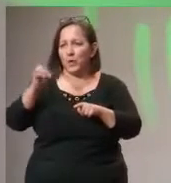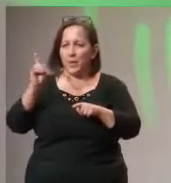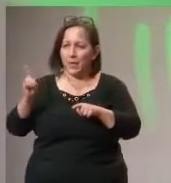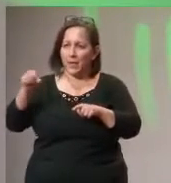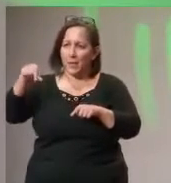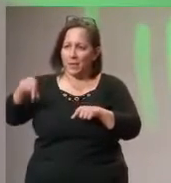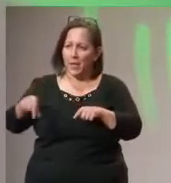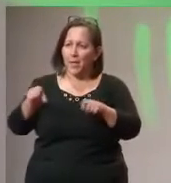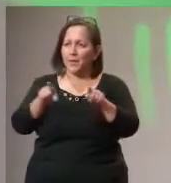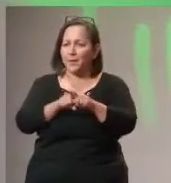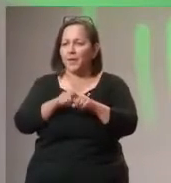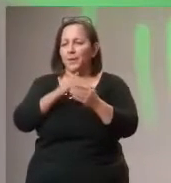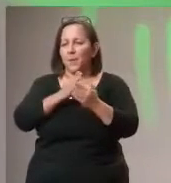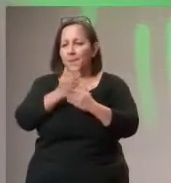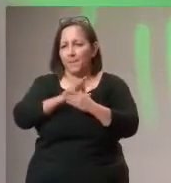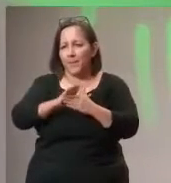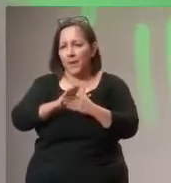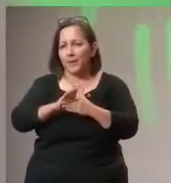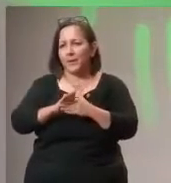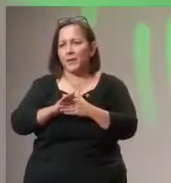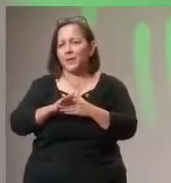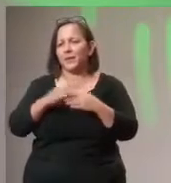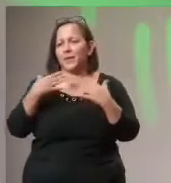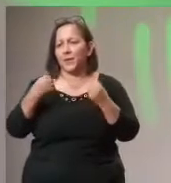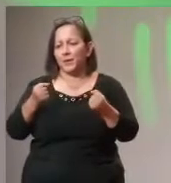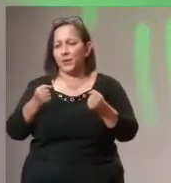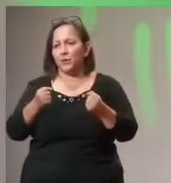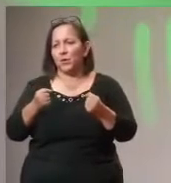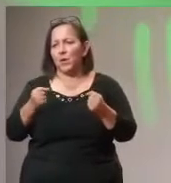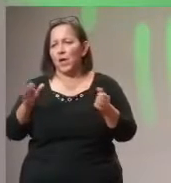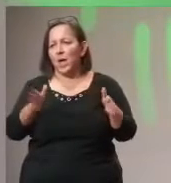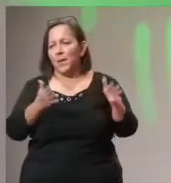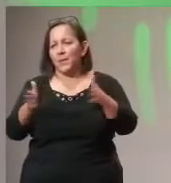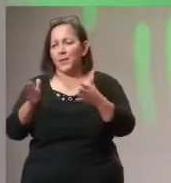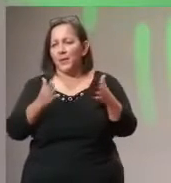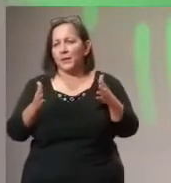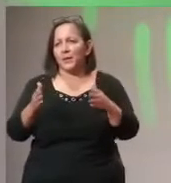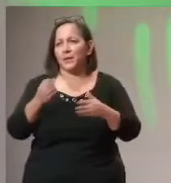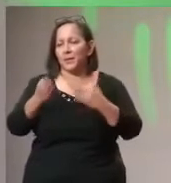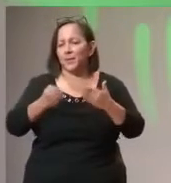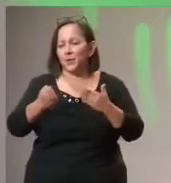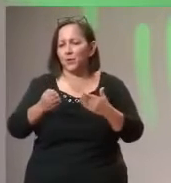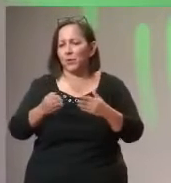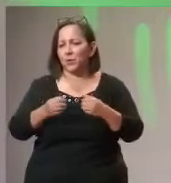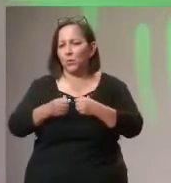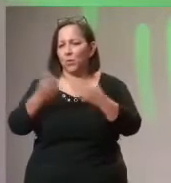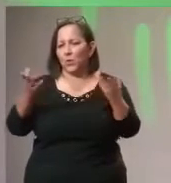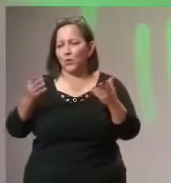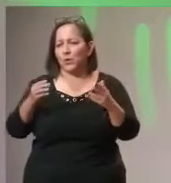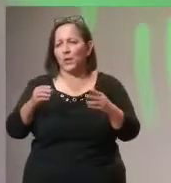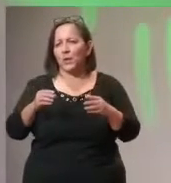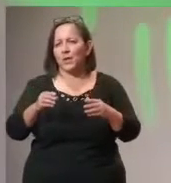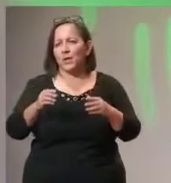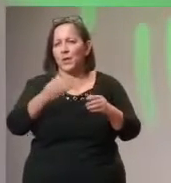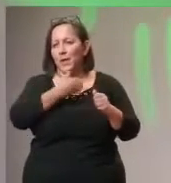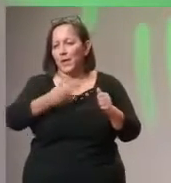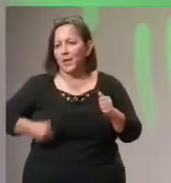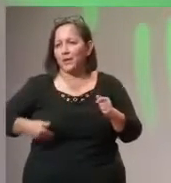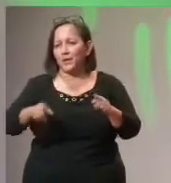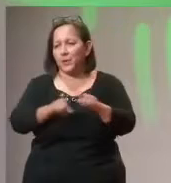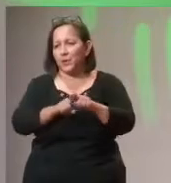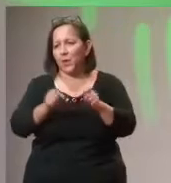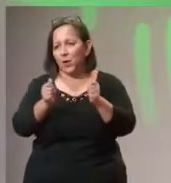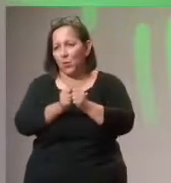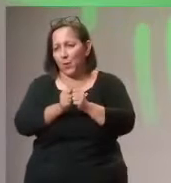él es parte del proyecto de saneamiento ambiental de la empresa de servicios públicos de Heredia, es ingeniero y nos va a